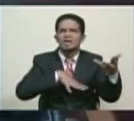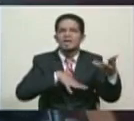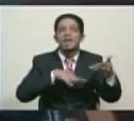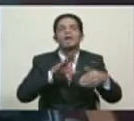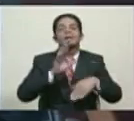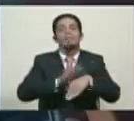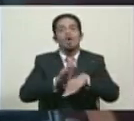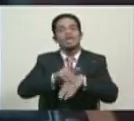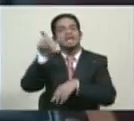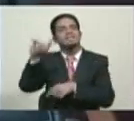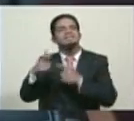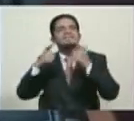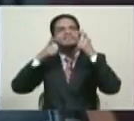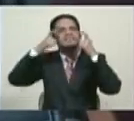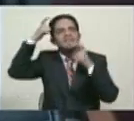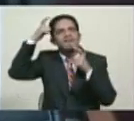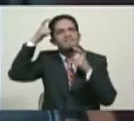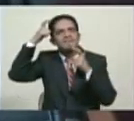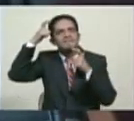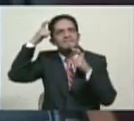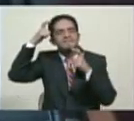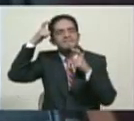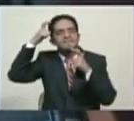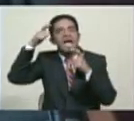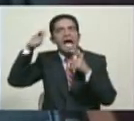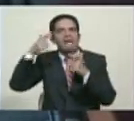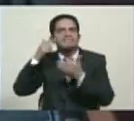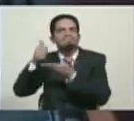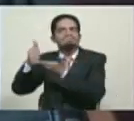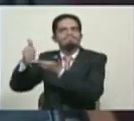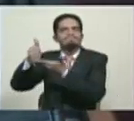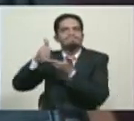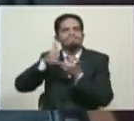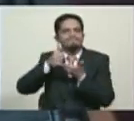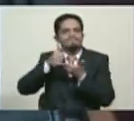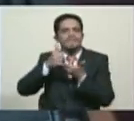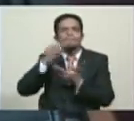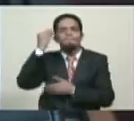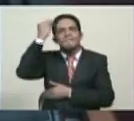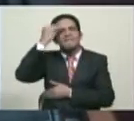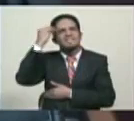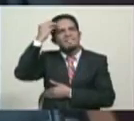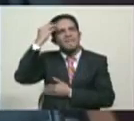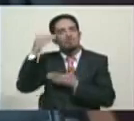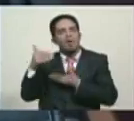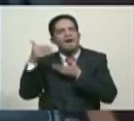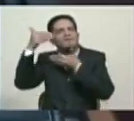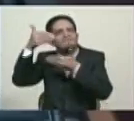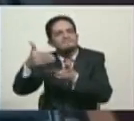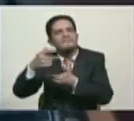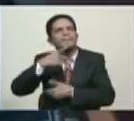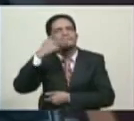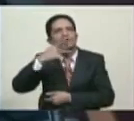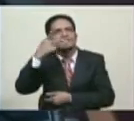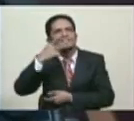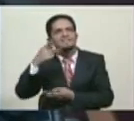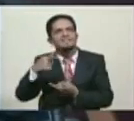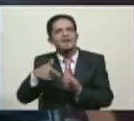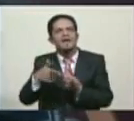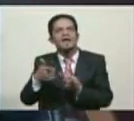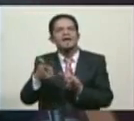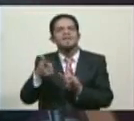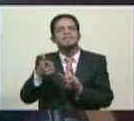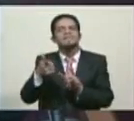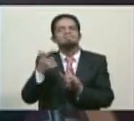Chávez es una razón de fondo. Porque es un pensamiento avanzado en política, en geopolítica,